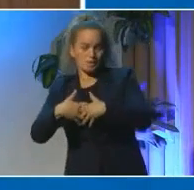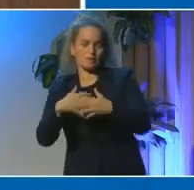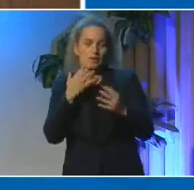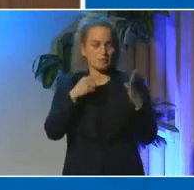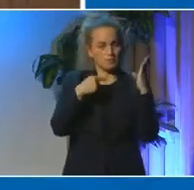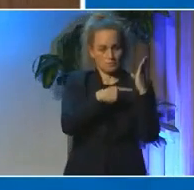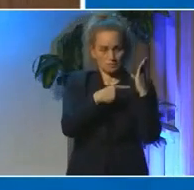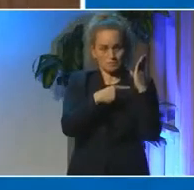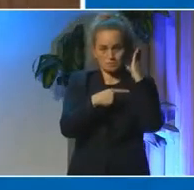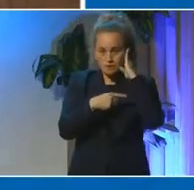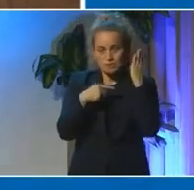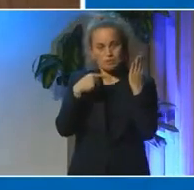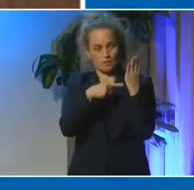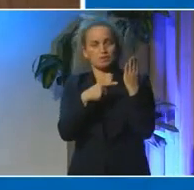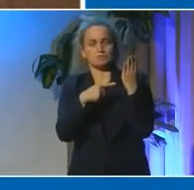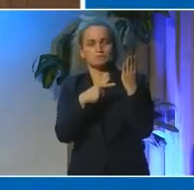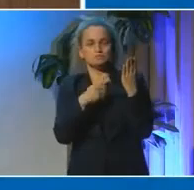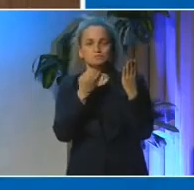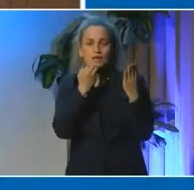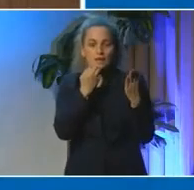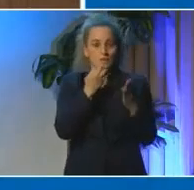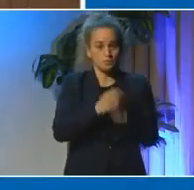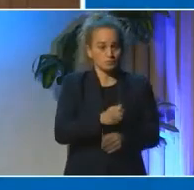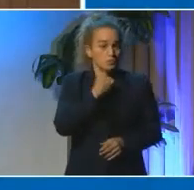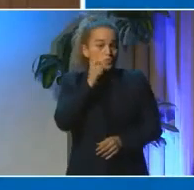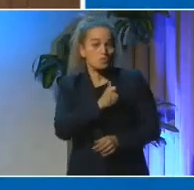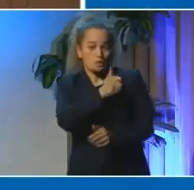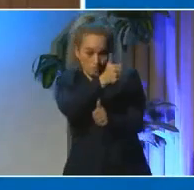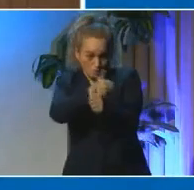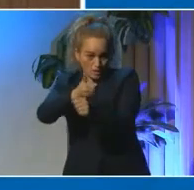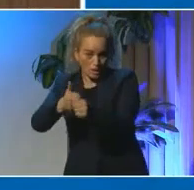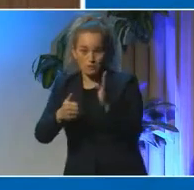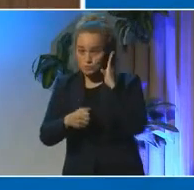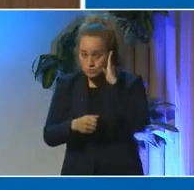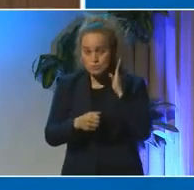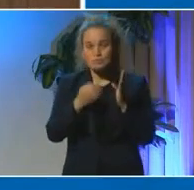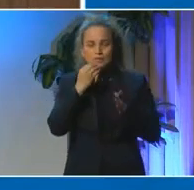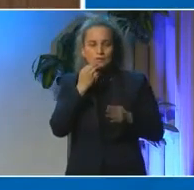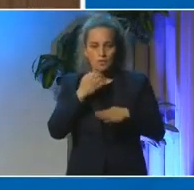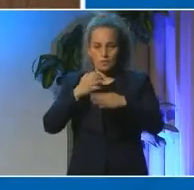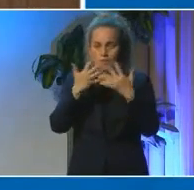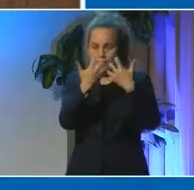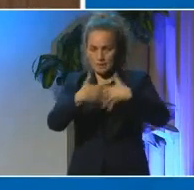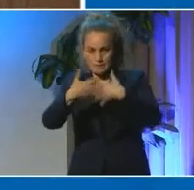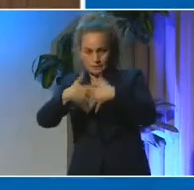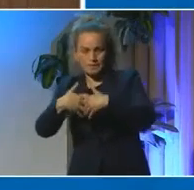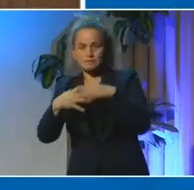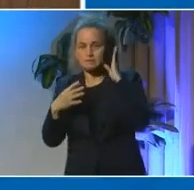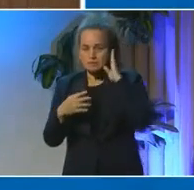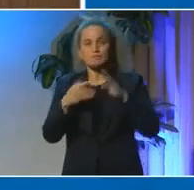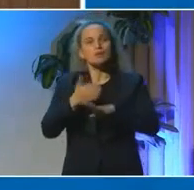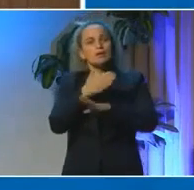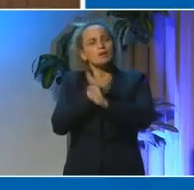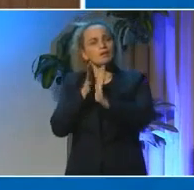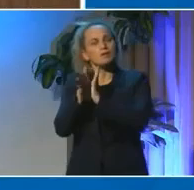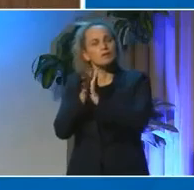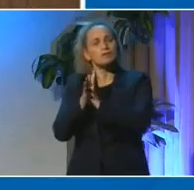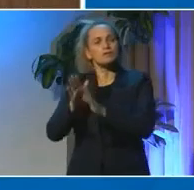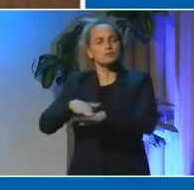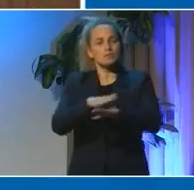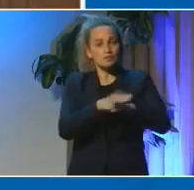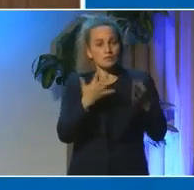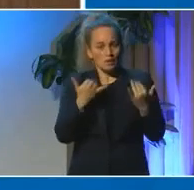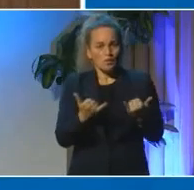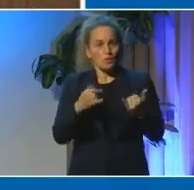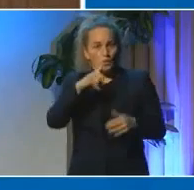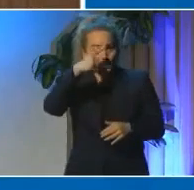dispositivo que tendría cada humano cada persona por por línea de telefonía móvil y como tú mencionas yo creo que aquí